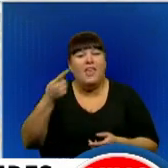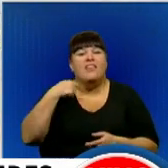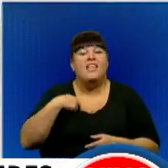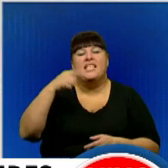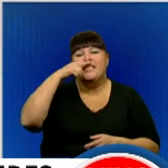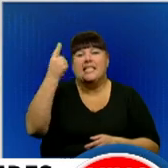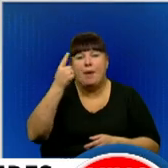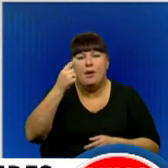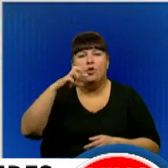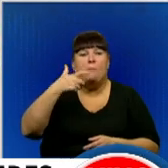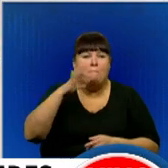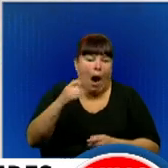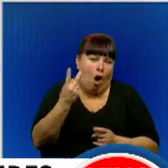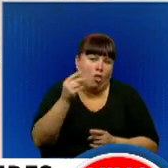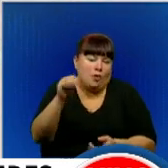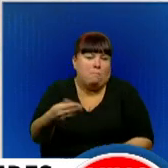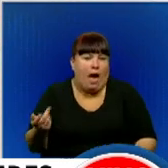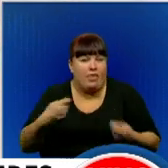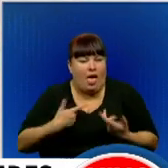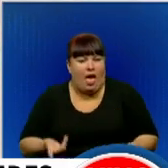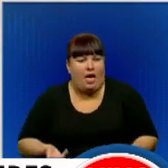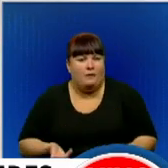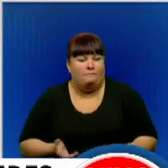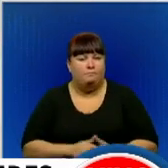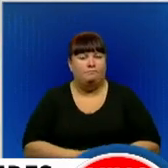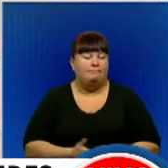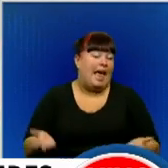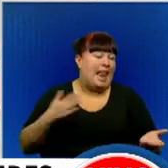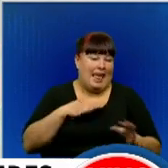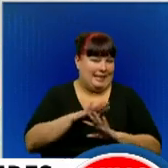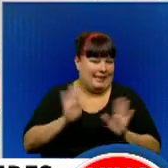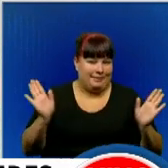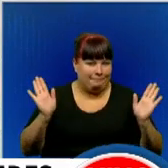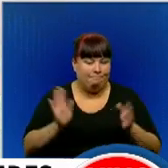siete minutos para las pasos por lo menos dos minutos más lamentable